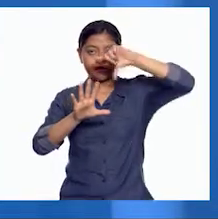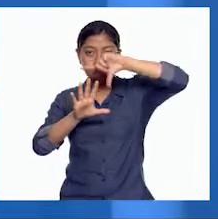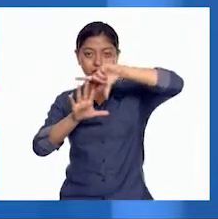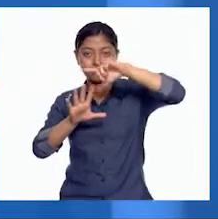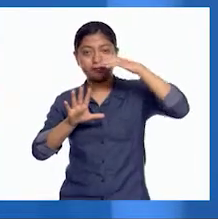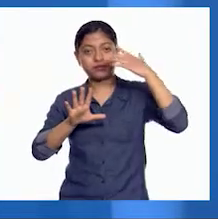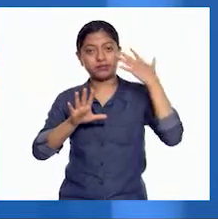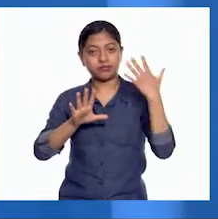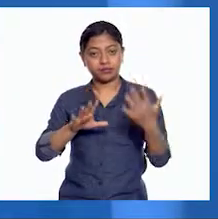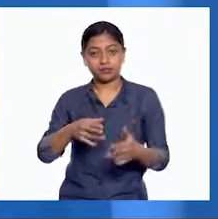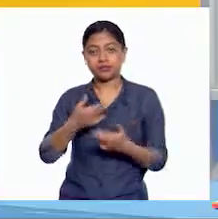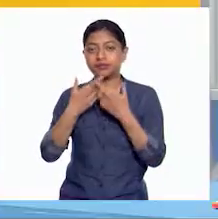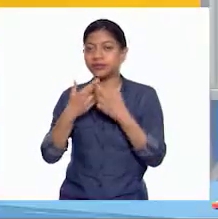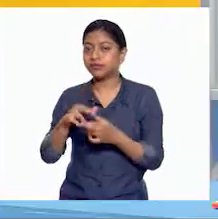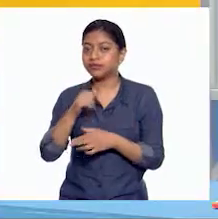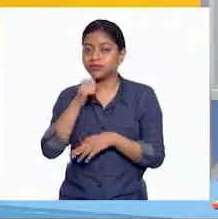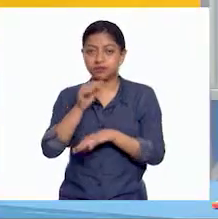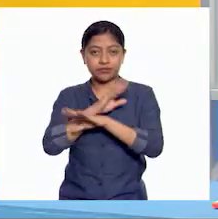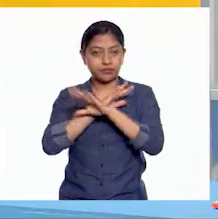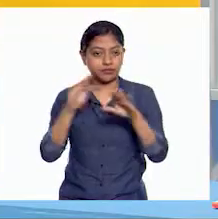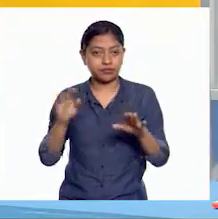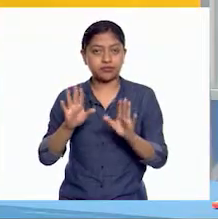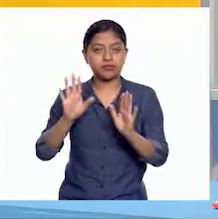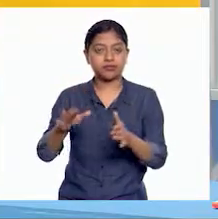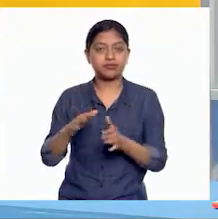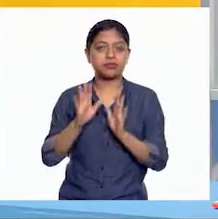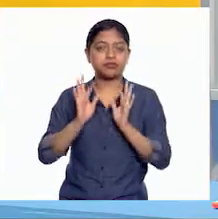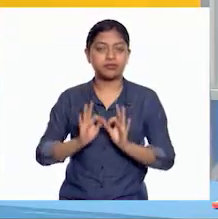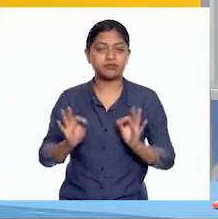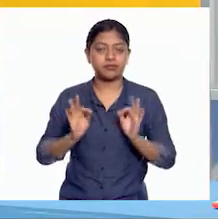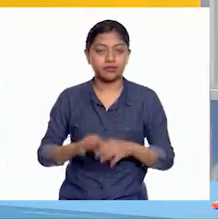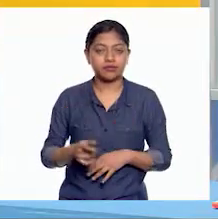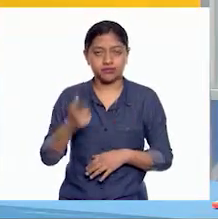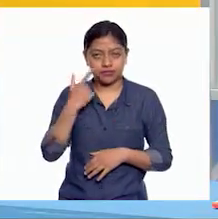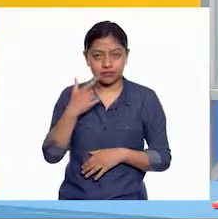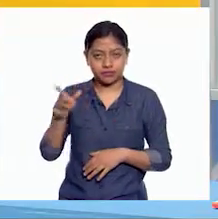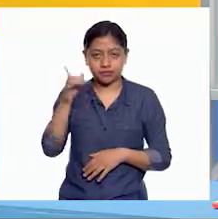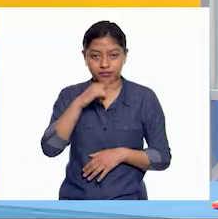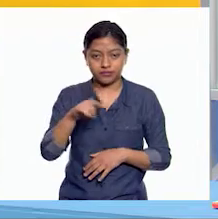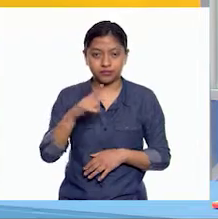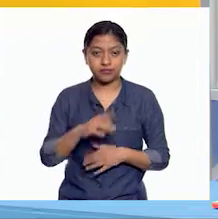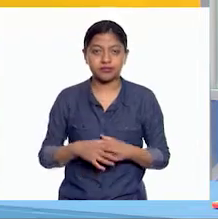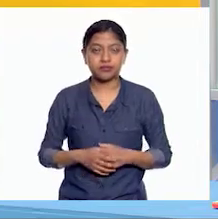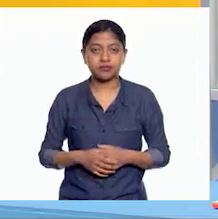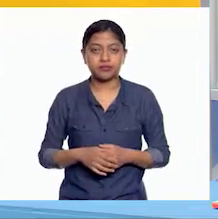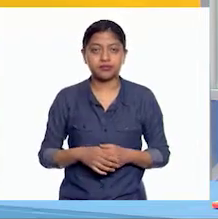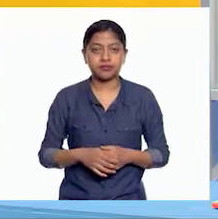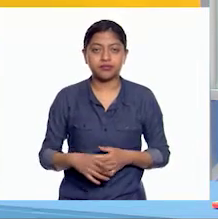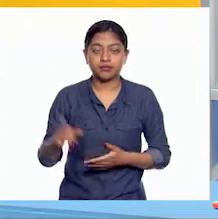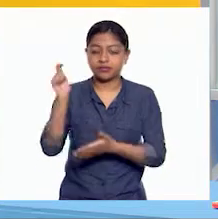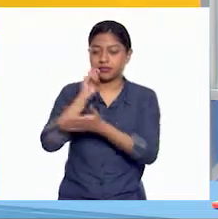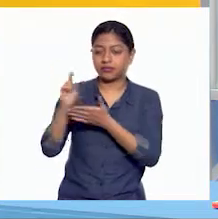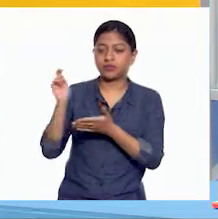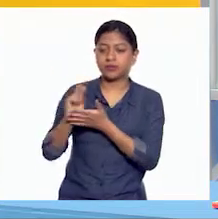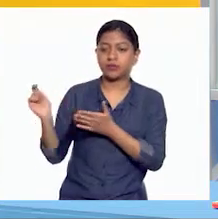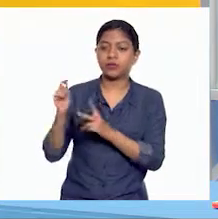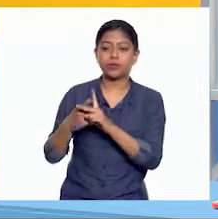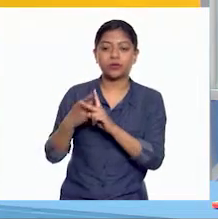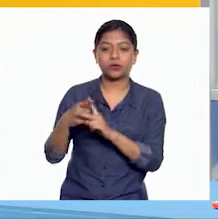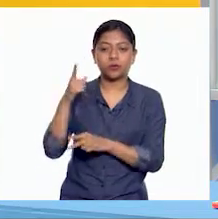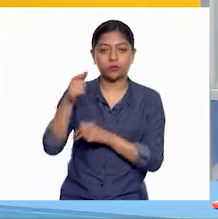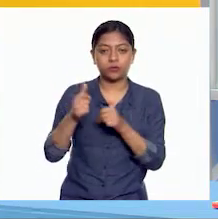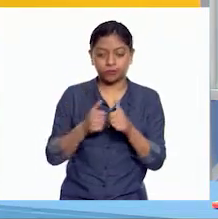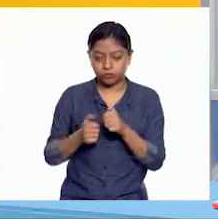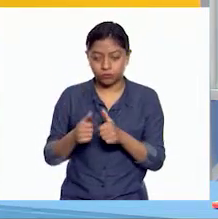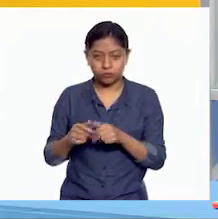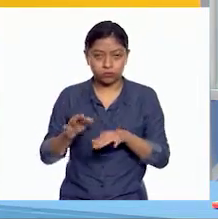5 y no sobra nada. A ver, vamos, con calma, a ver si entendí. Por favor, vas haciendo las operaciones en la